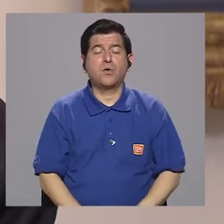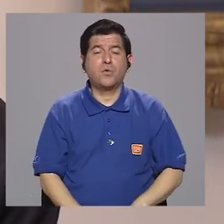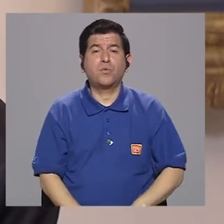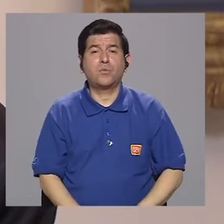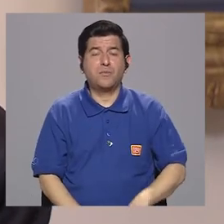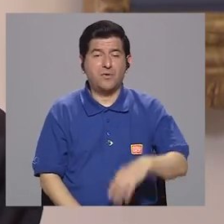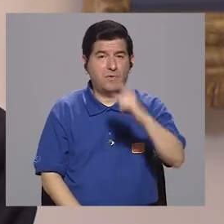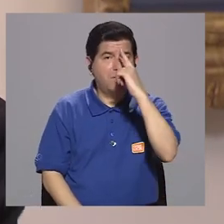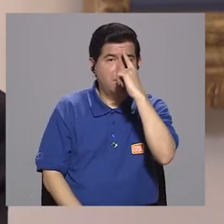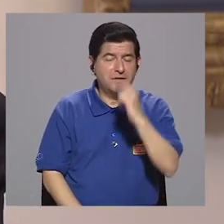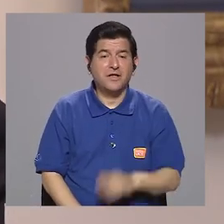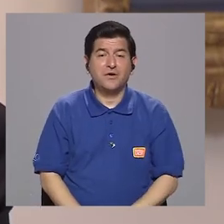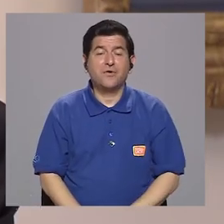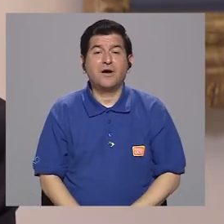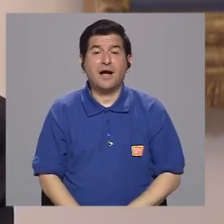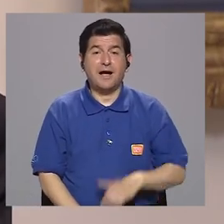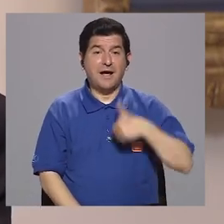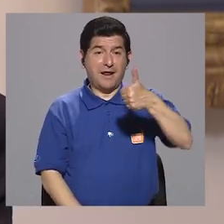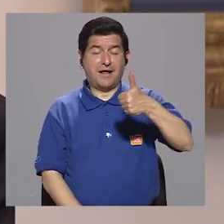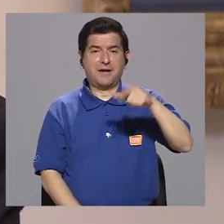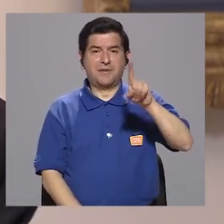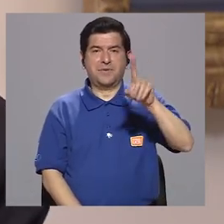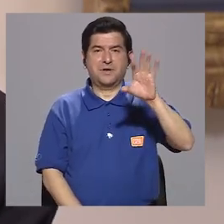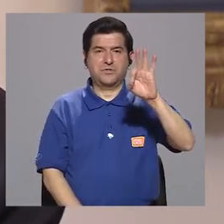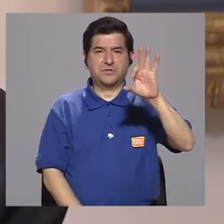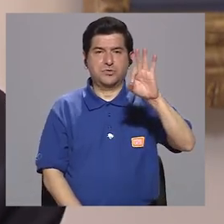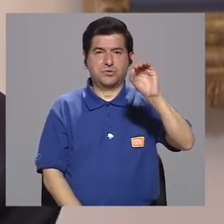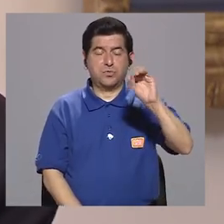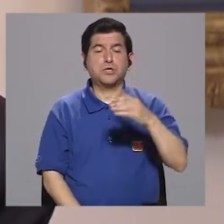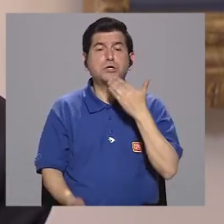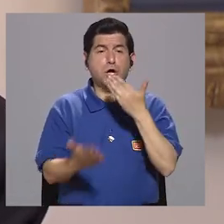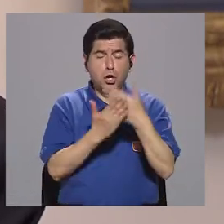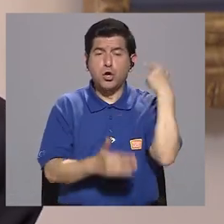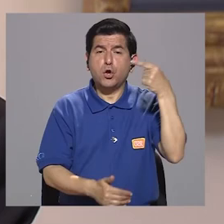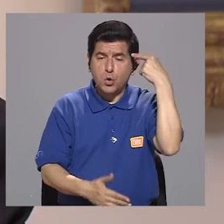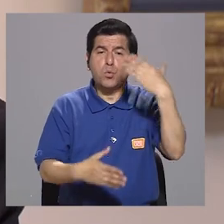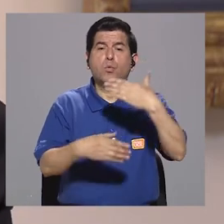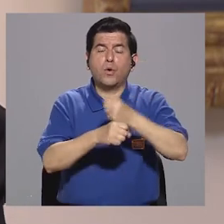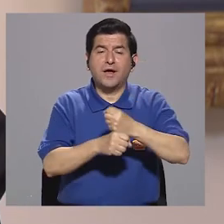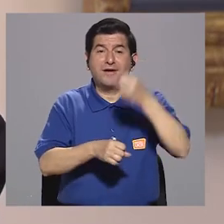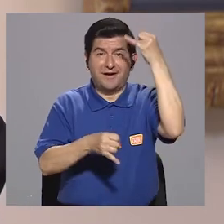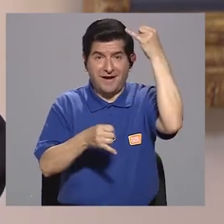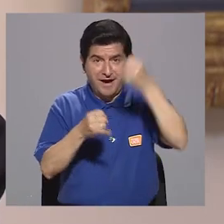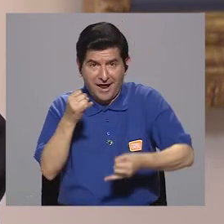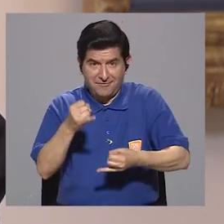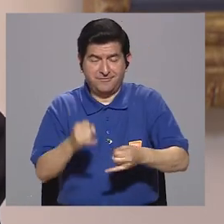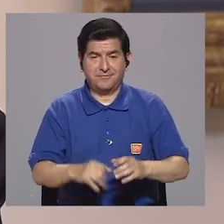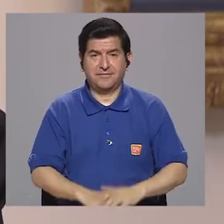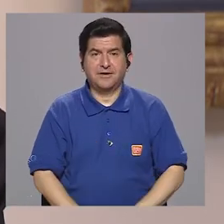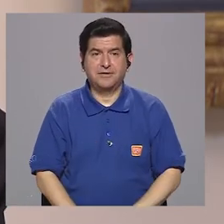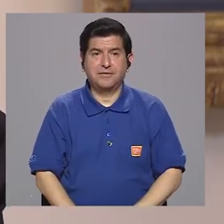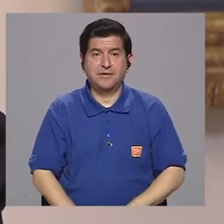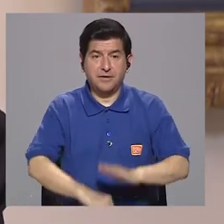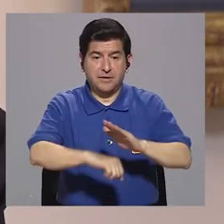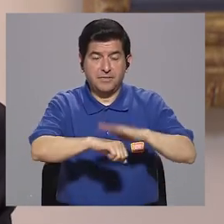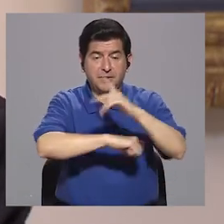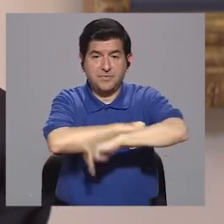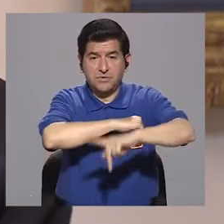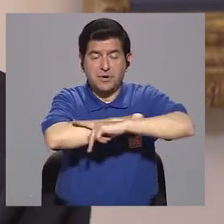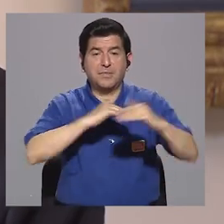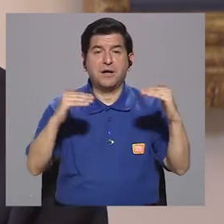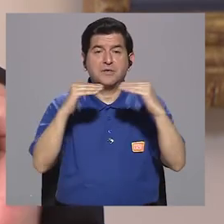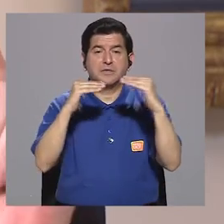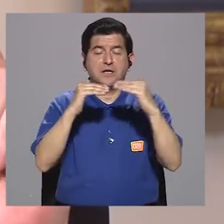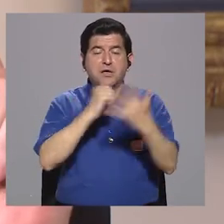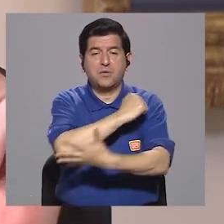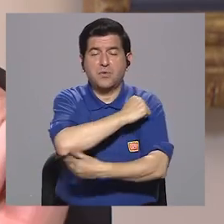del 90 y con haber llevado a cabo un muy buen gobierno que al final del mismo dejó al país en los